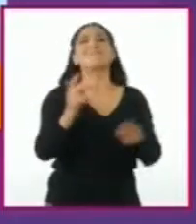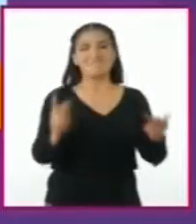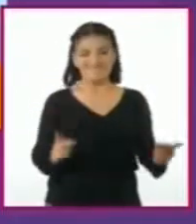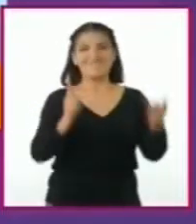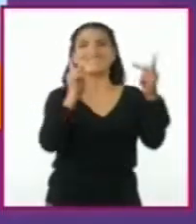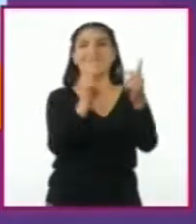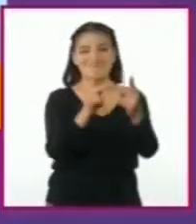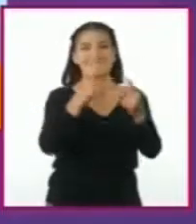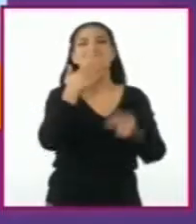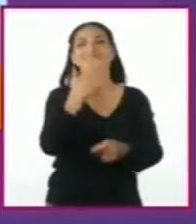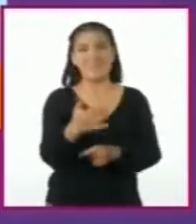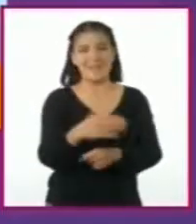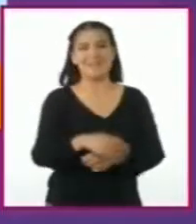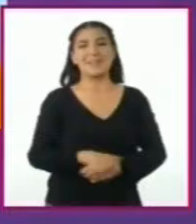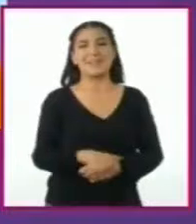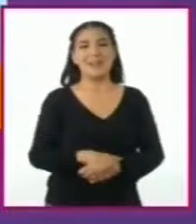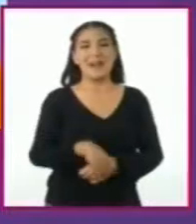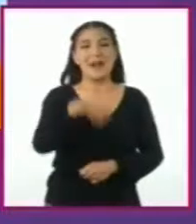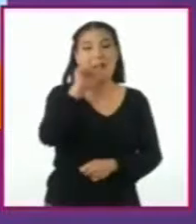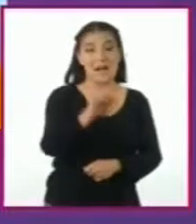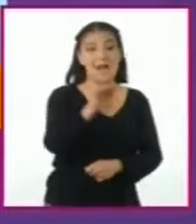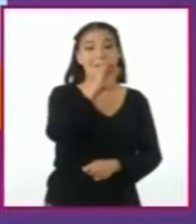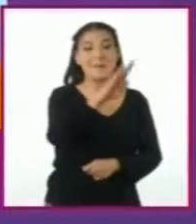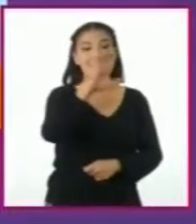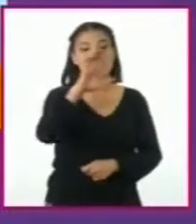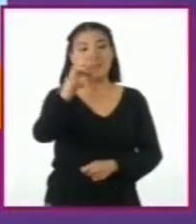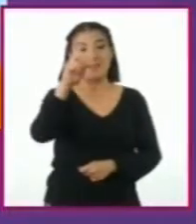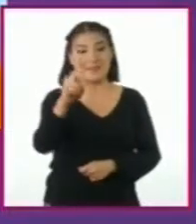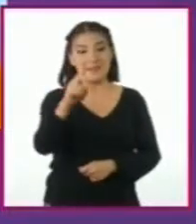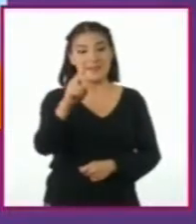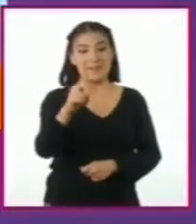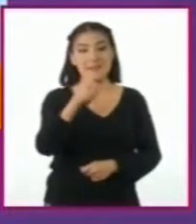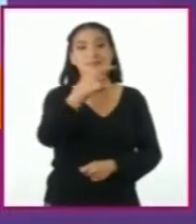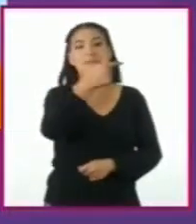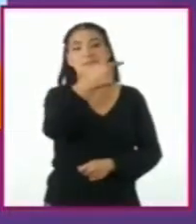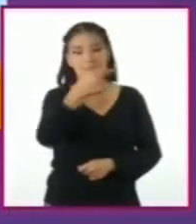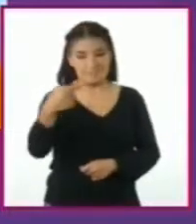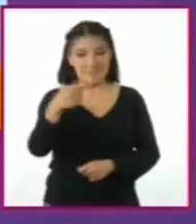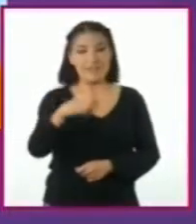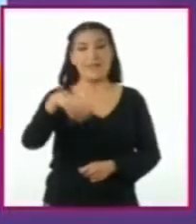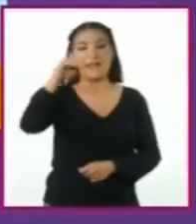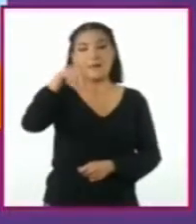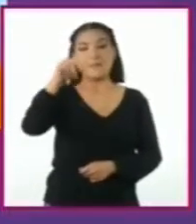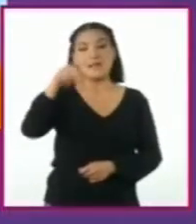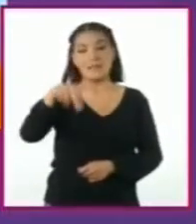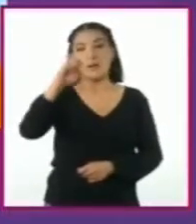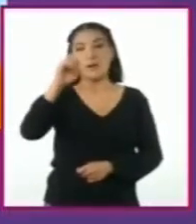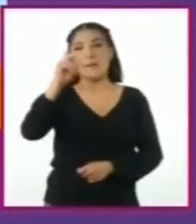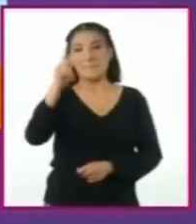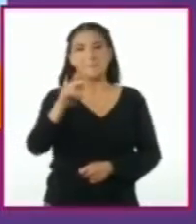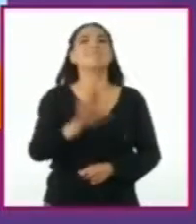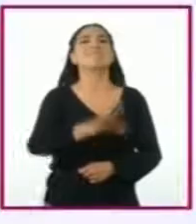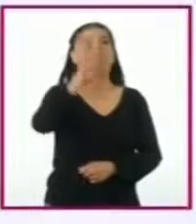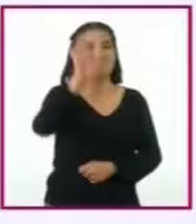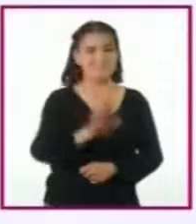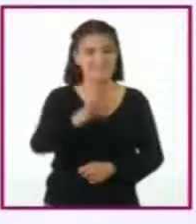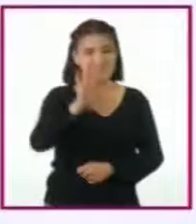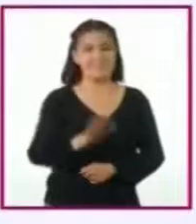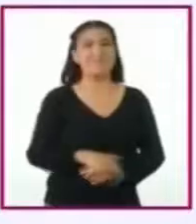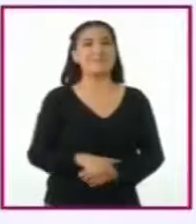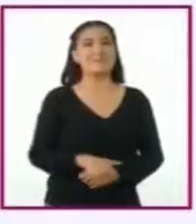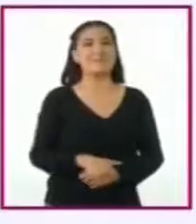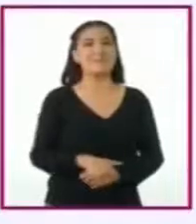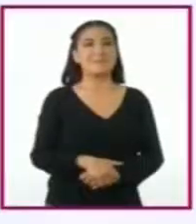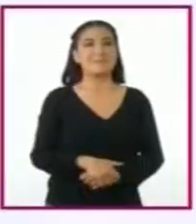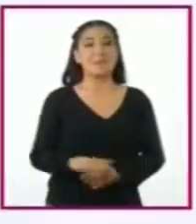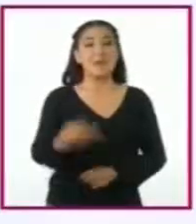acertaron. Los cuadriláteros ABCD y MNOP son semejantes.